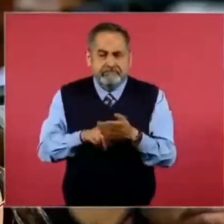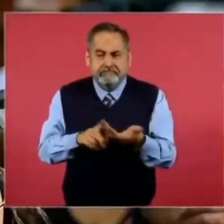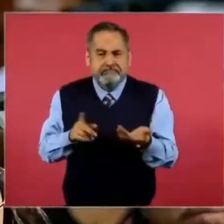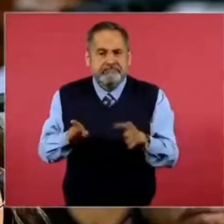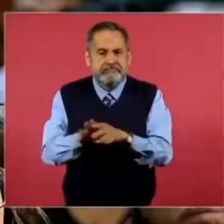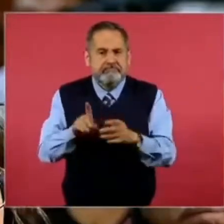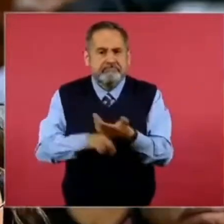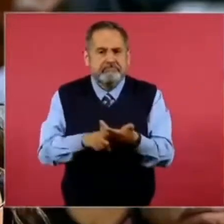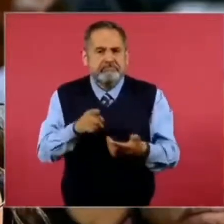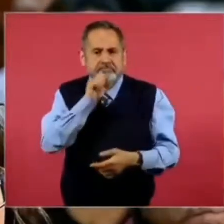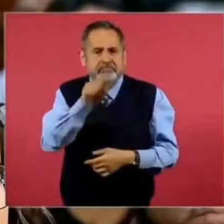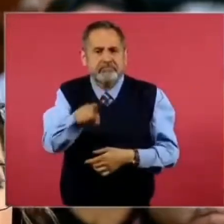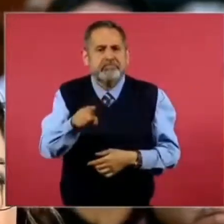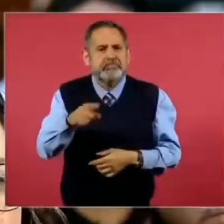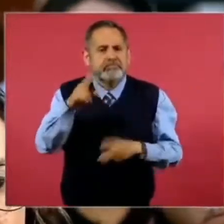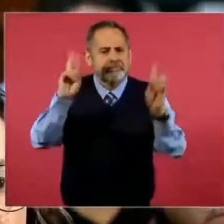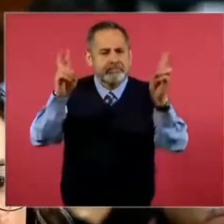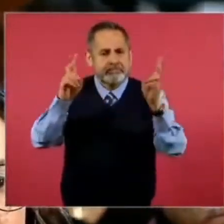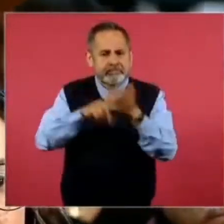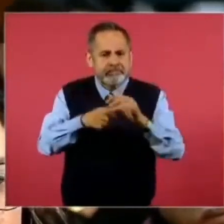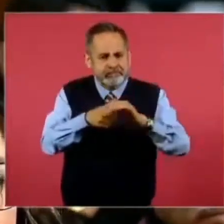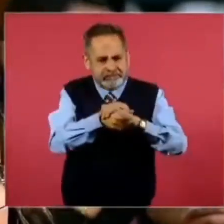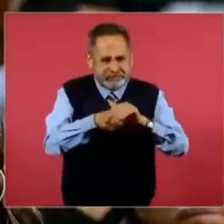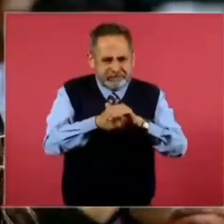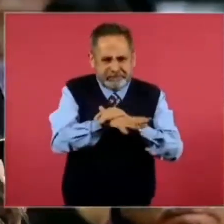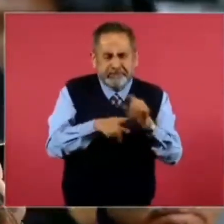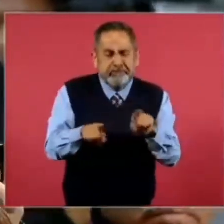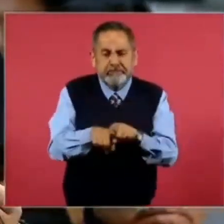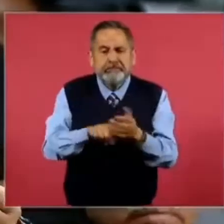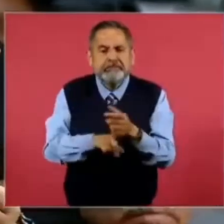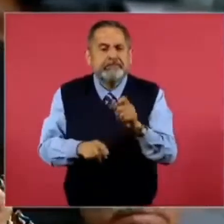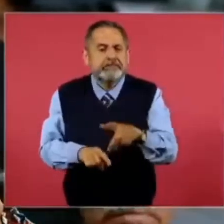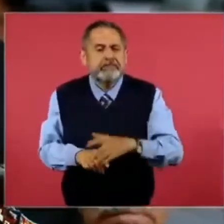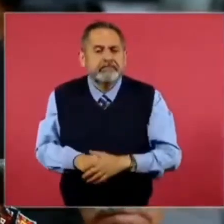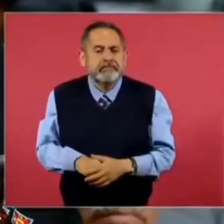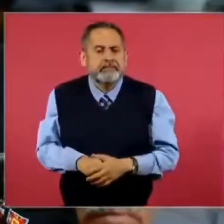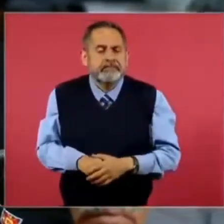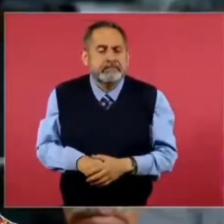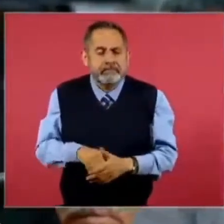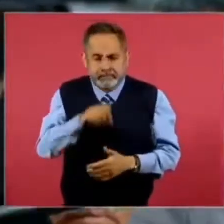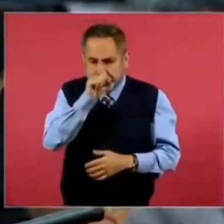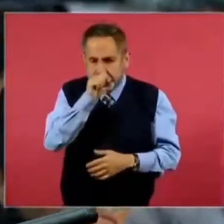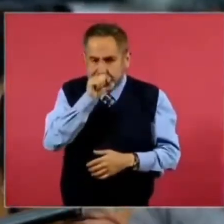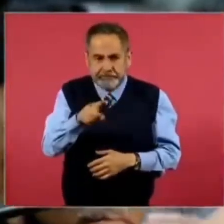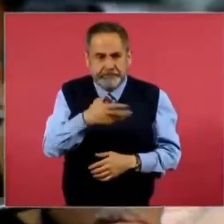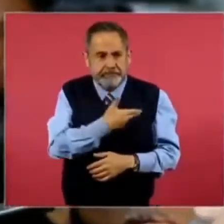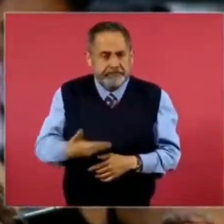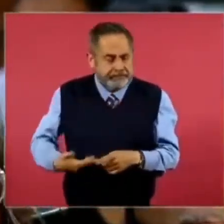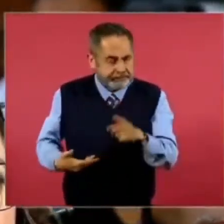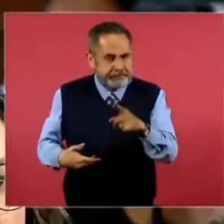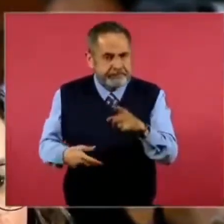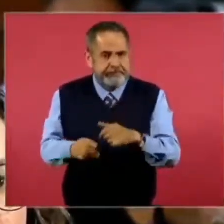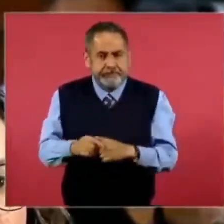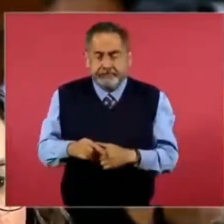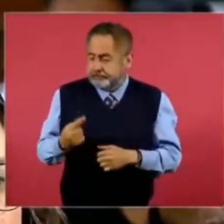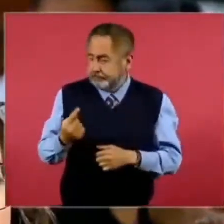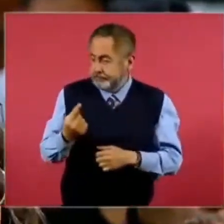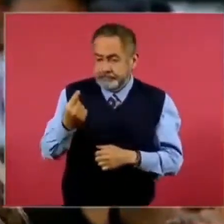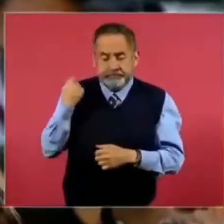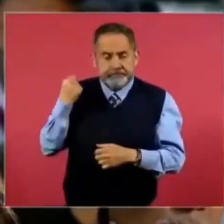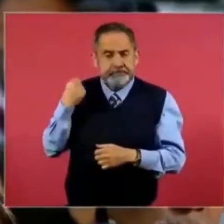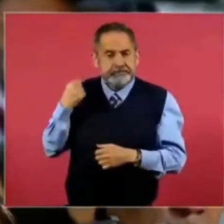un tema tan sensible como es el de Ayotzinapa. Y también, presidente, este fin de